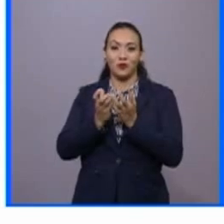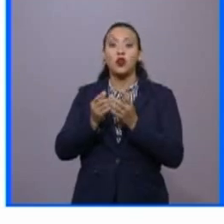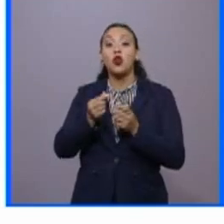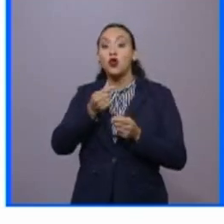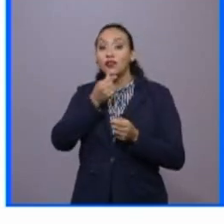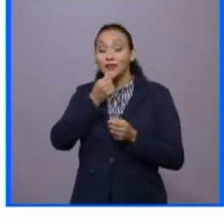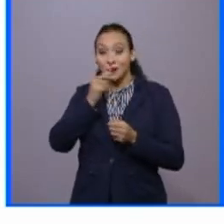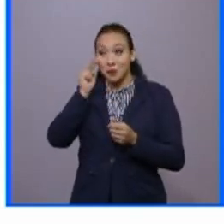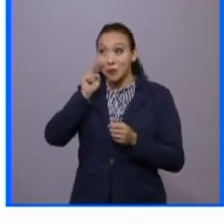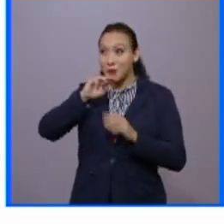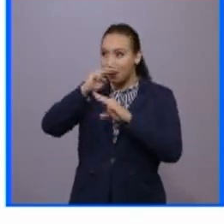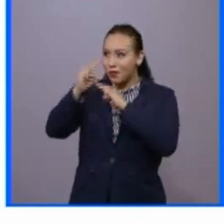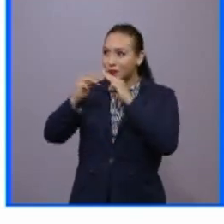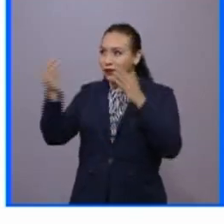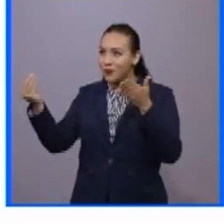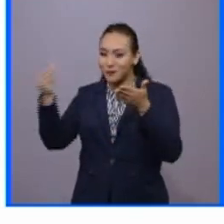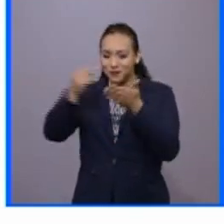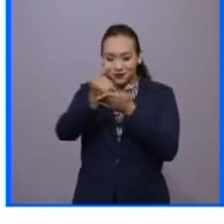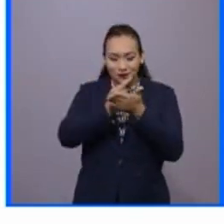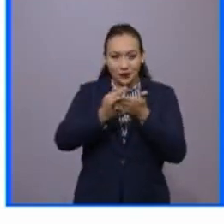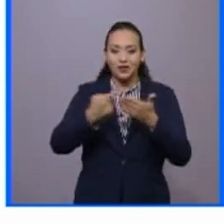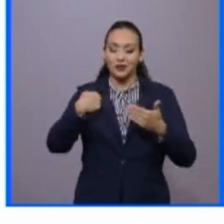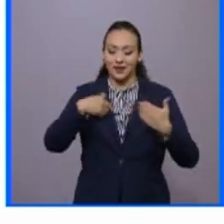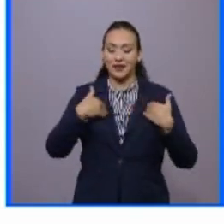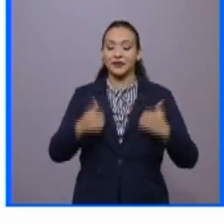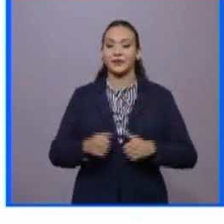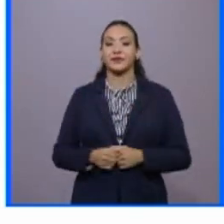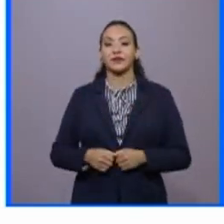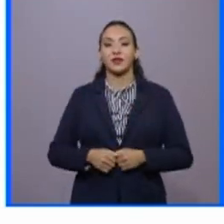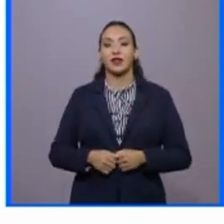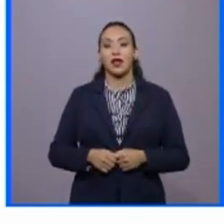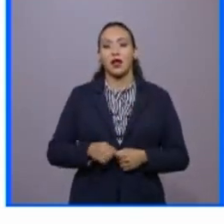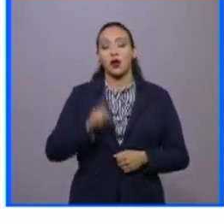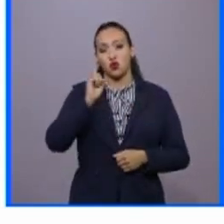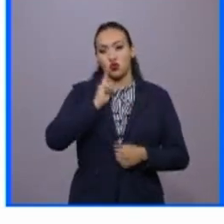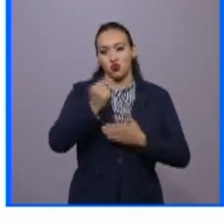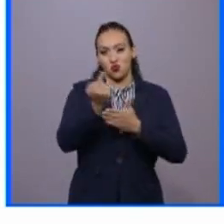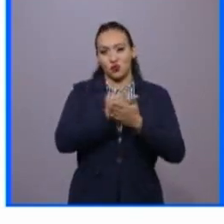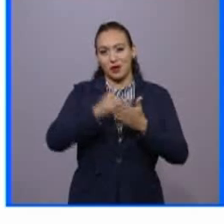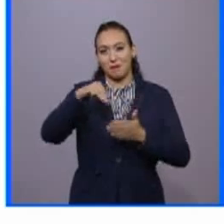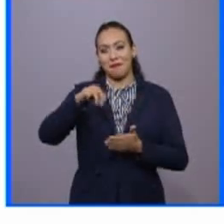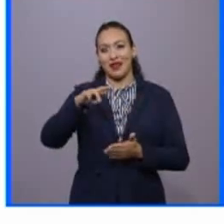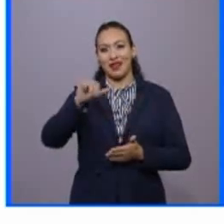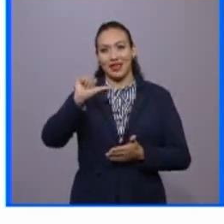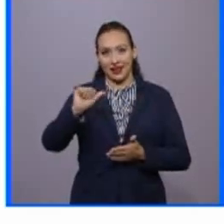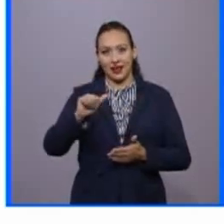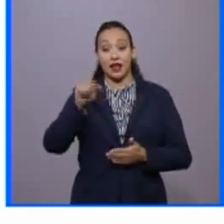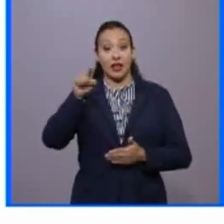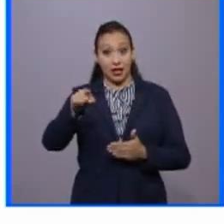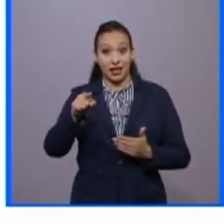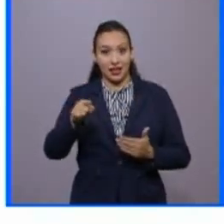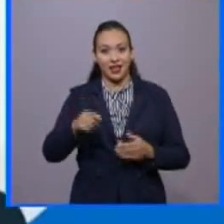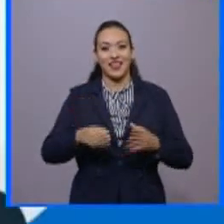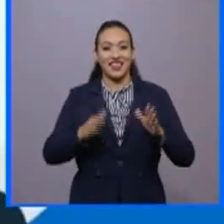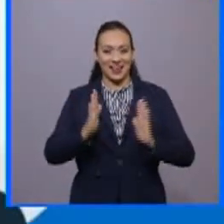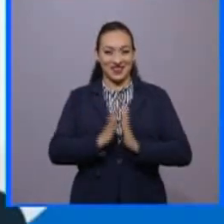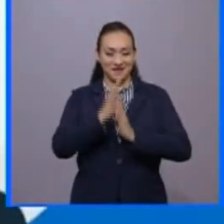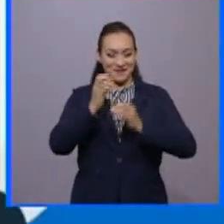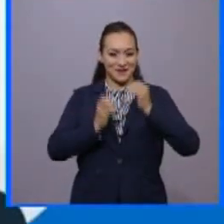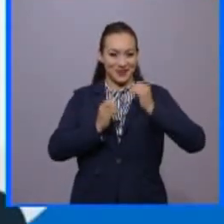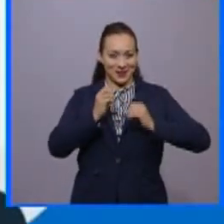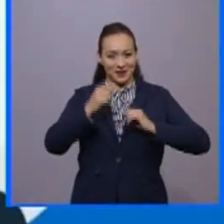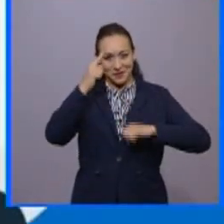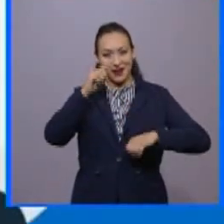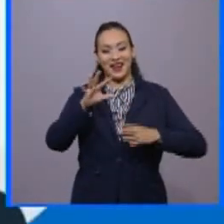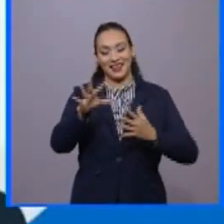nuestras infancias y juventudes. La diseñadora e ilustradora Mariana Roldán, quien fue parte del jurado,